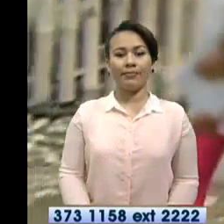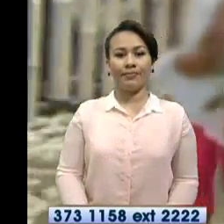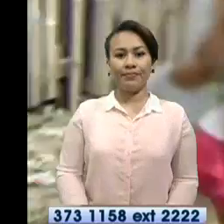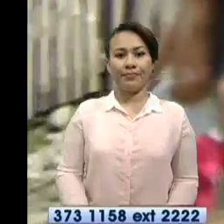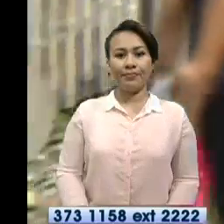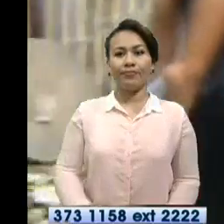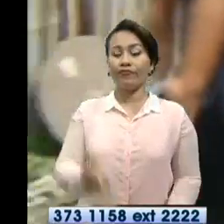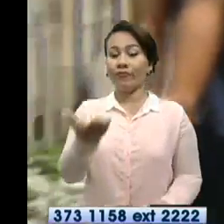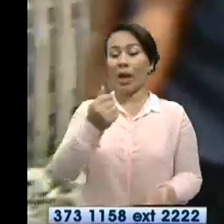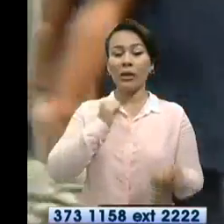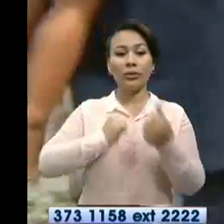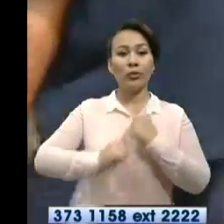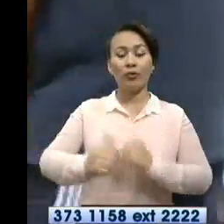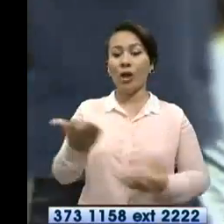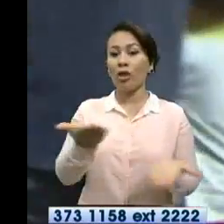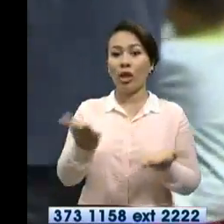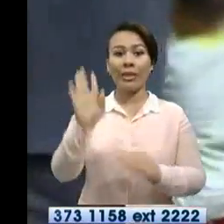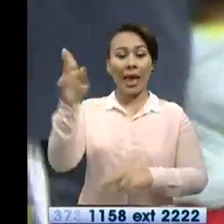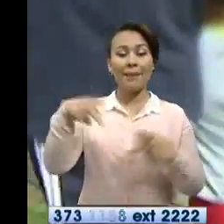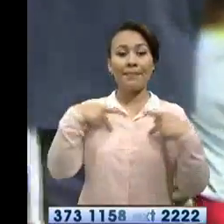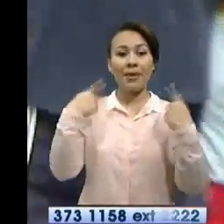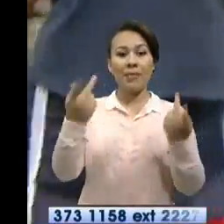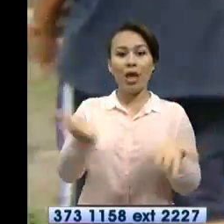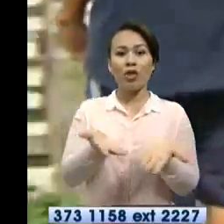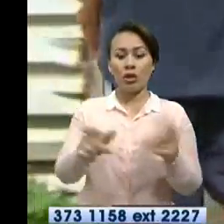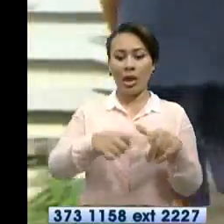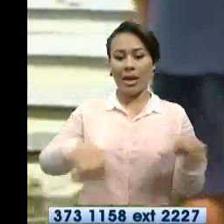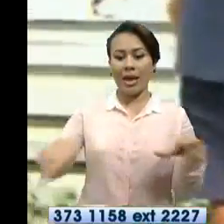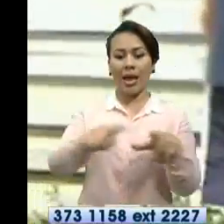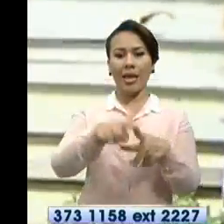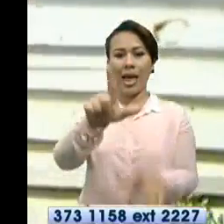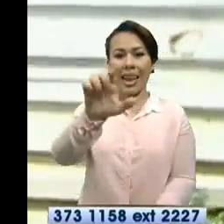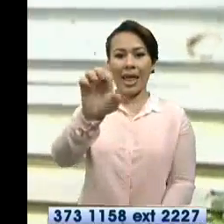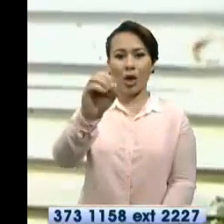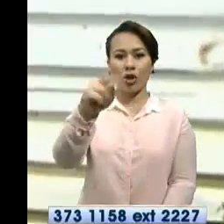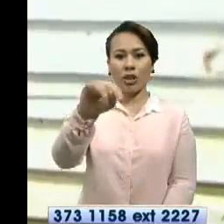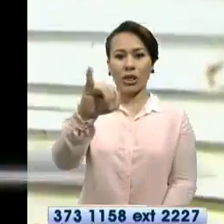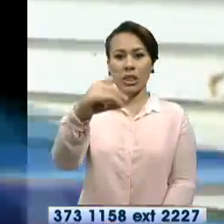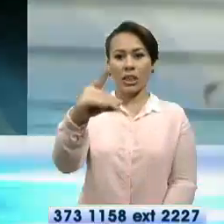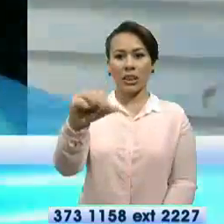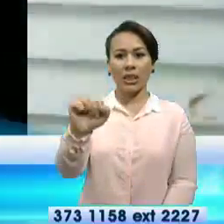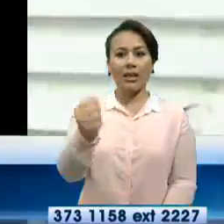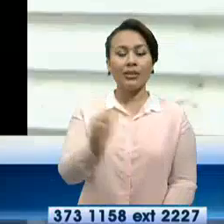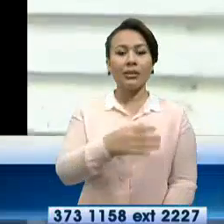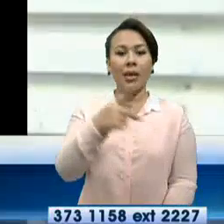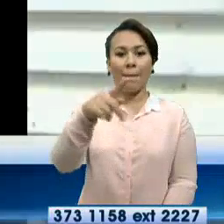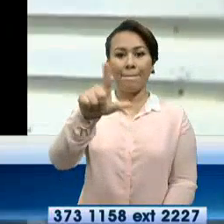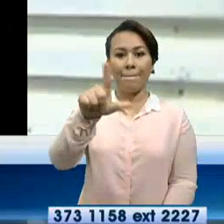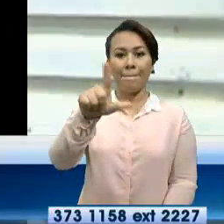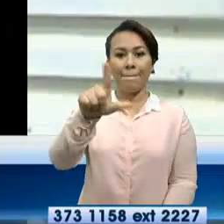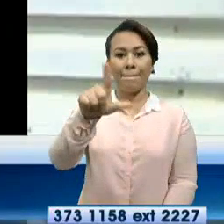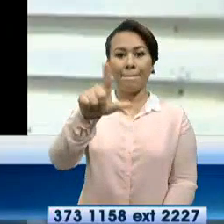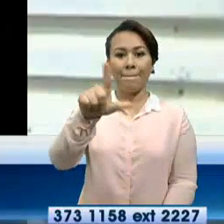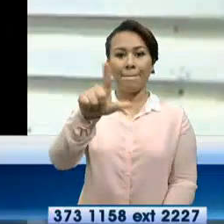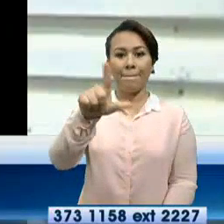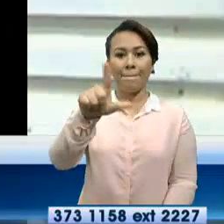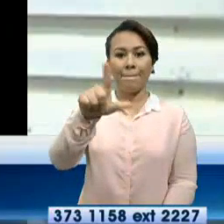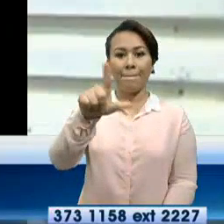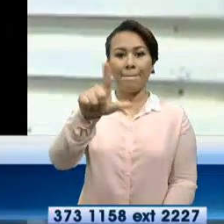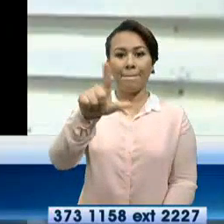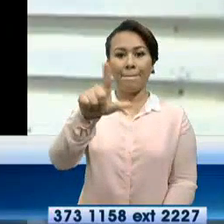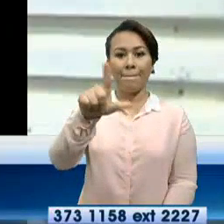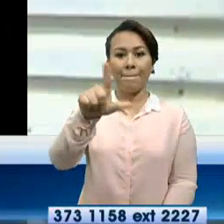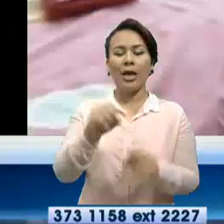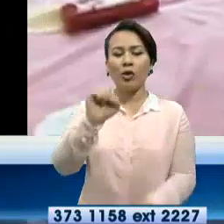la tragedia los sacó de su natal y unidas plaza y el cantón sucre provincia de manabí el vícam y la alquilando una